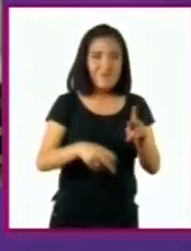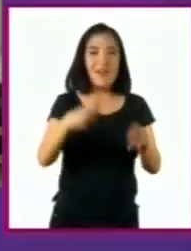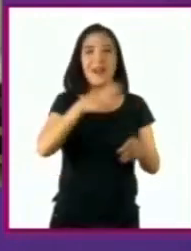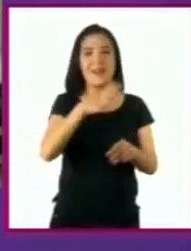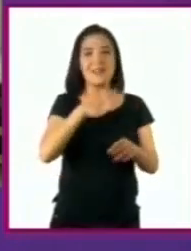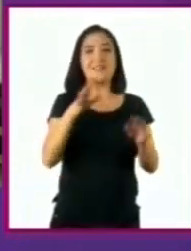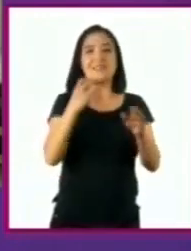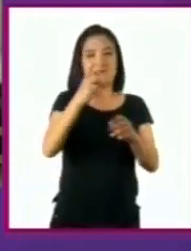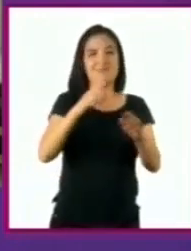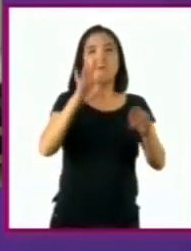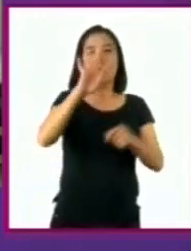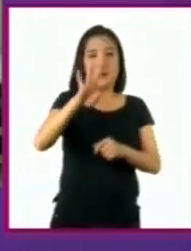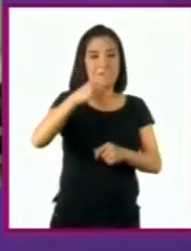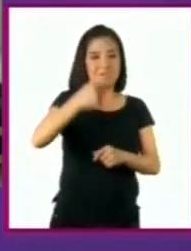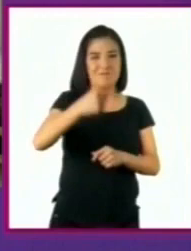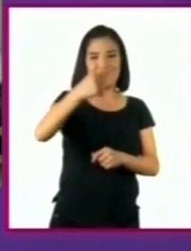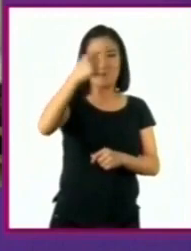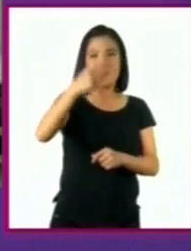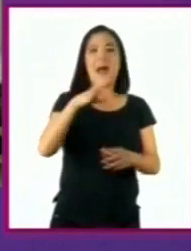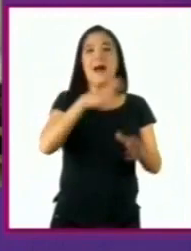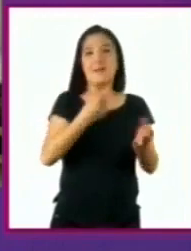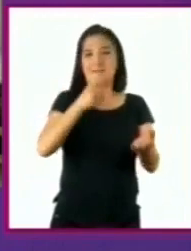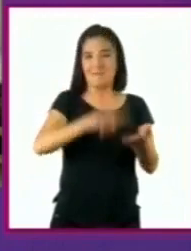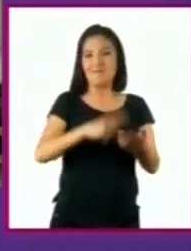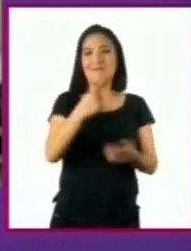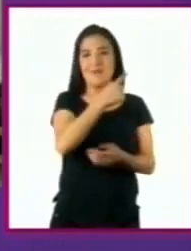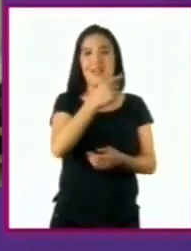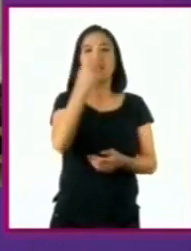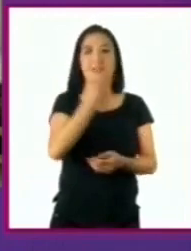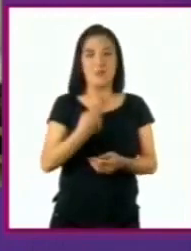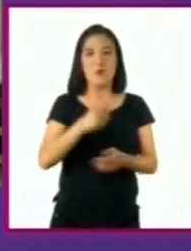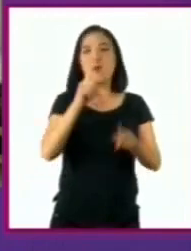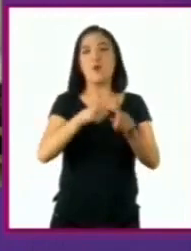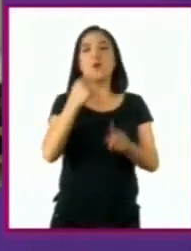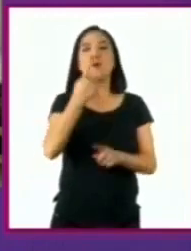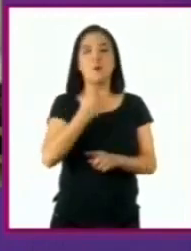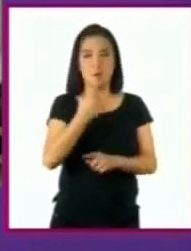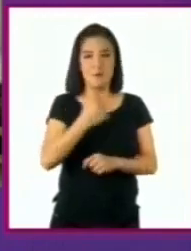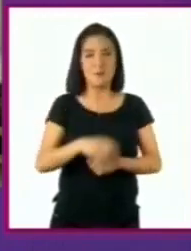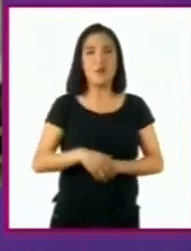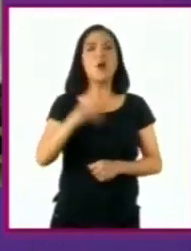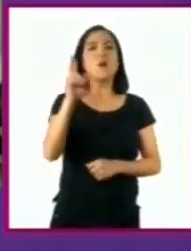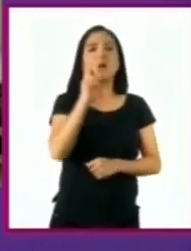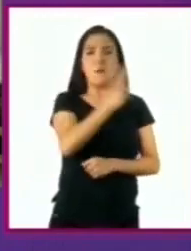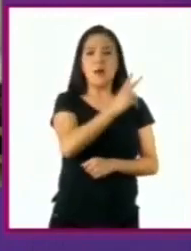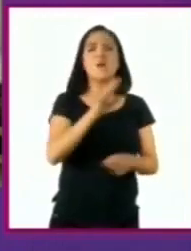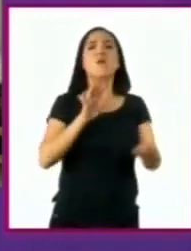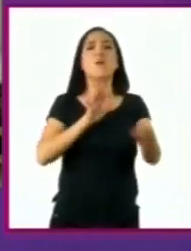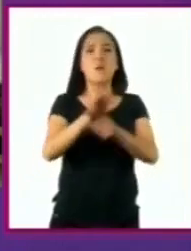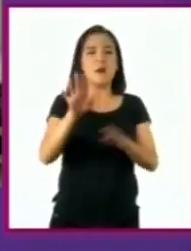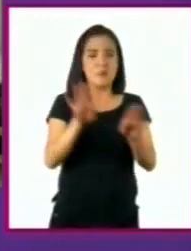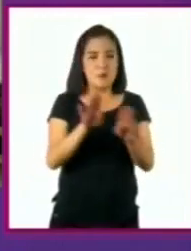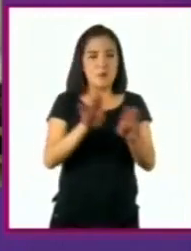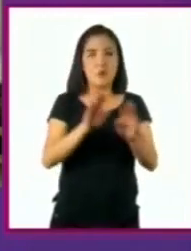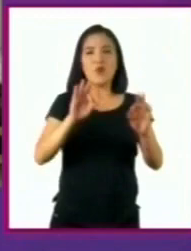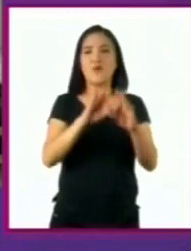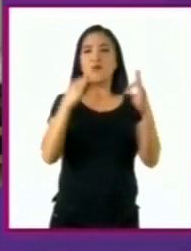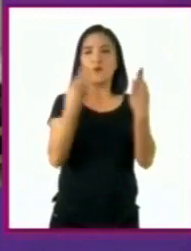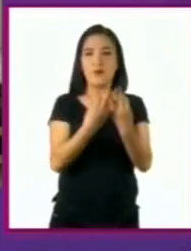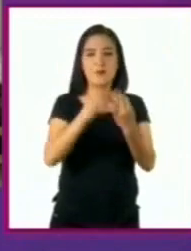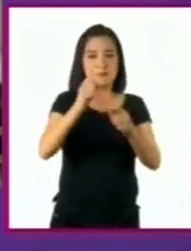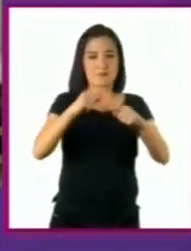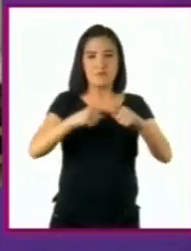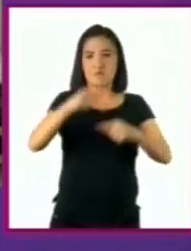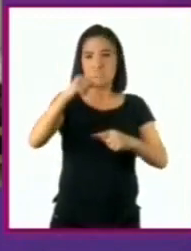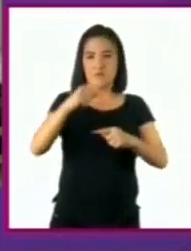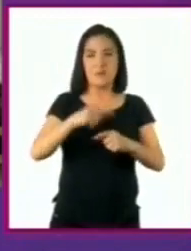cuatro paralelas que hemos dibujado en color rojo. Observemos cuáles son los segmentos formados por las paralelas en la